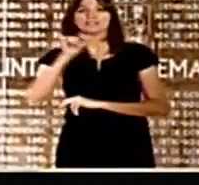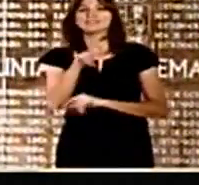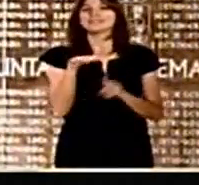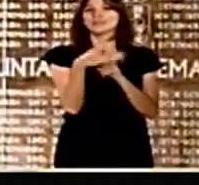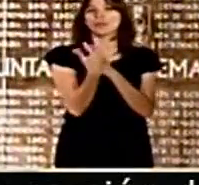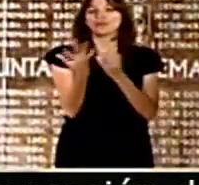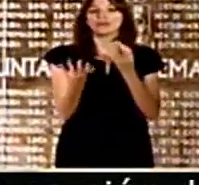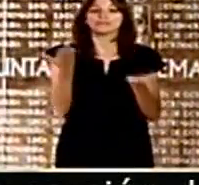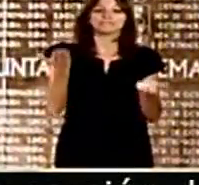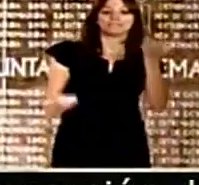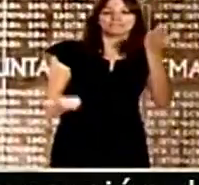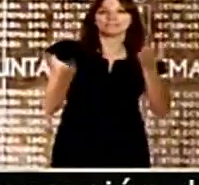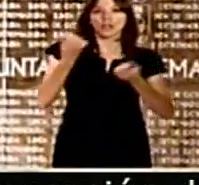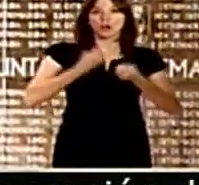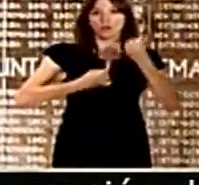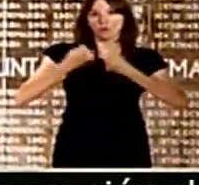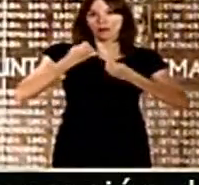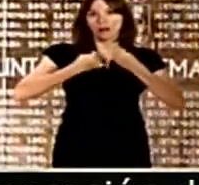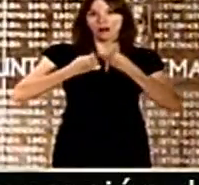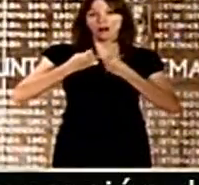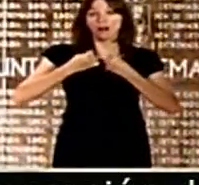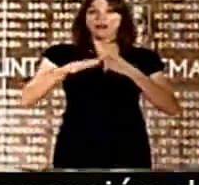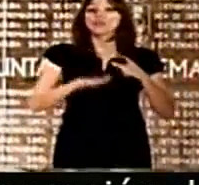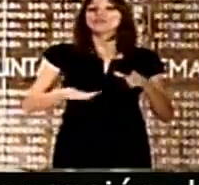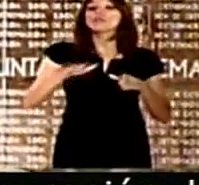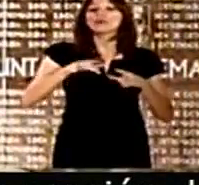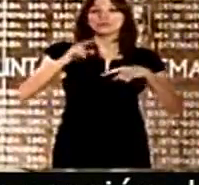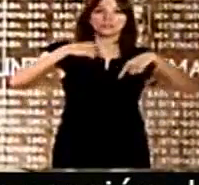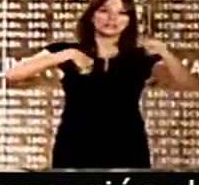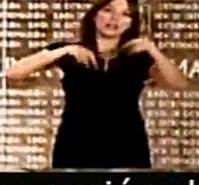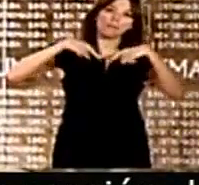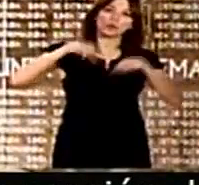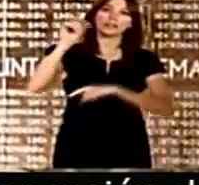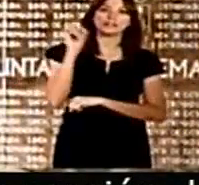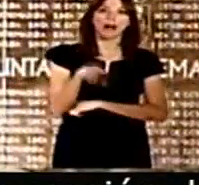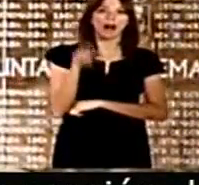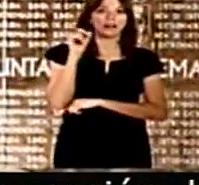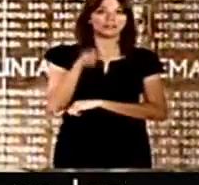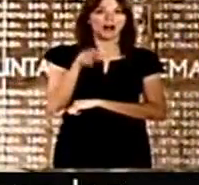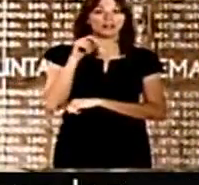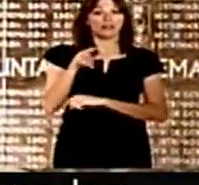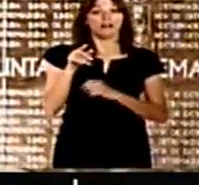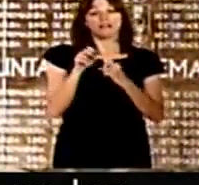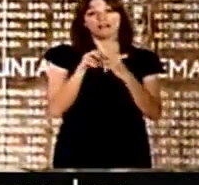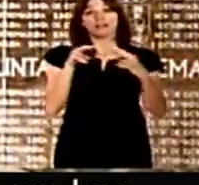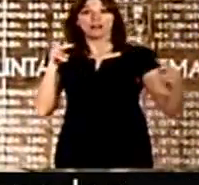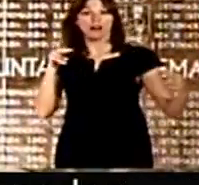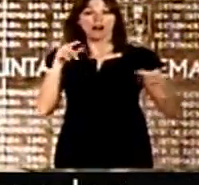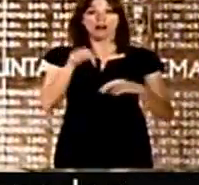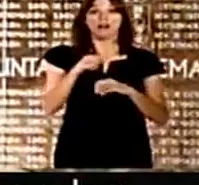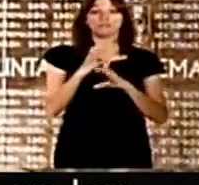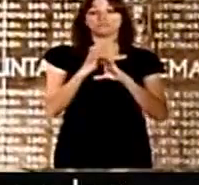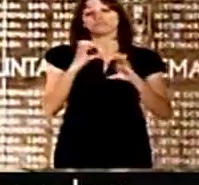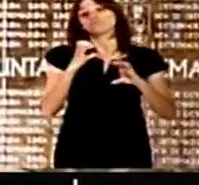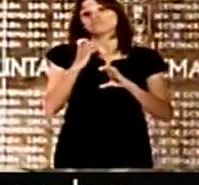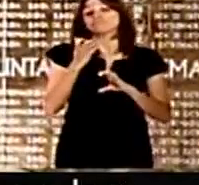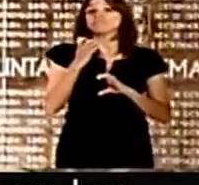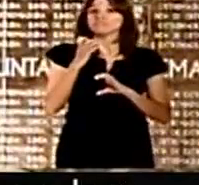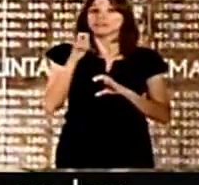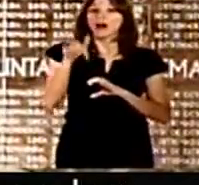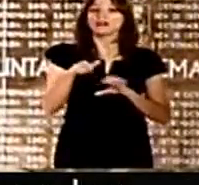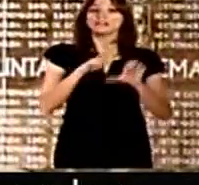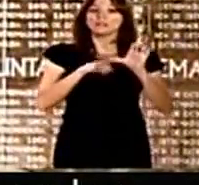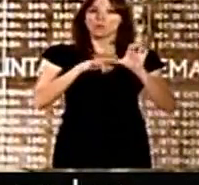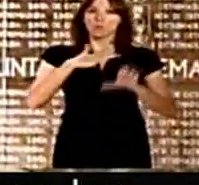de equilibrio económico en los servicios de transporte público regular de uso de viajeros por carretera de titularidad de la Comunidad Autónoma